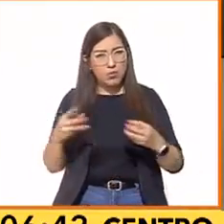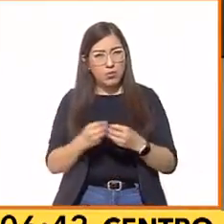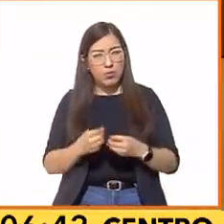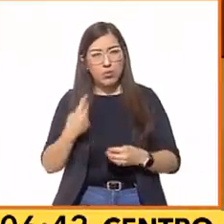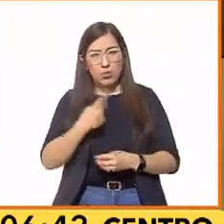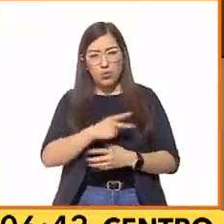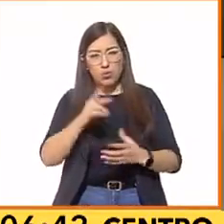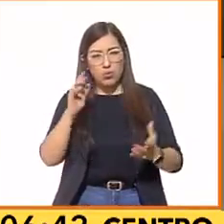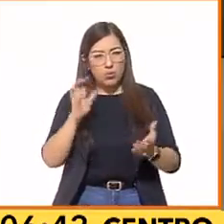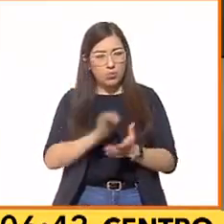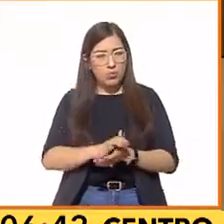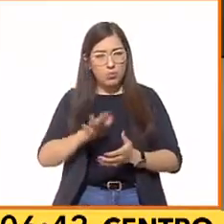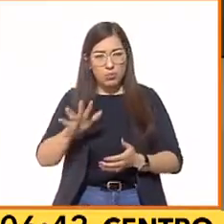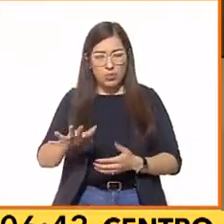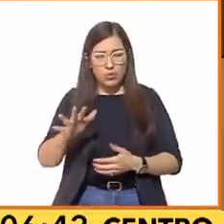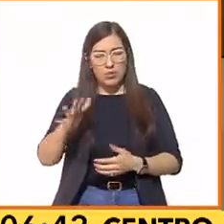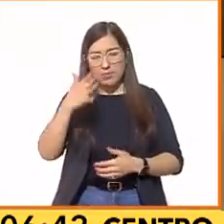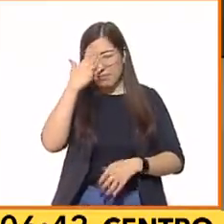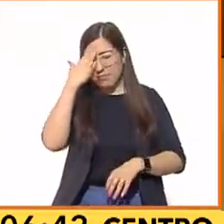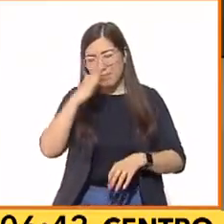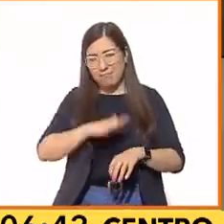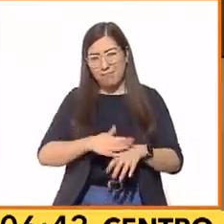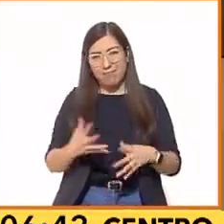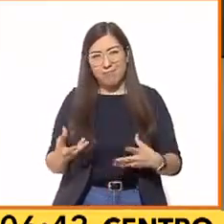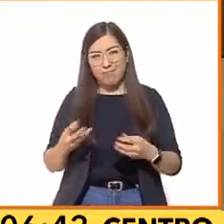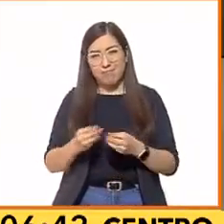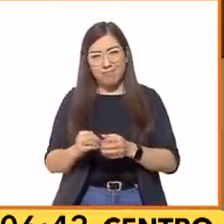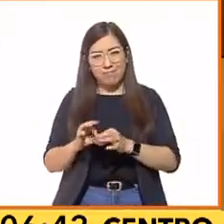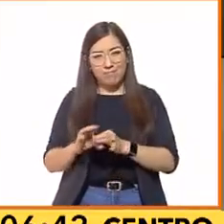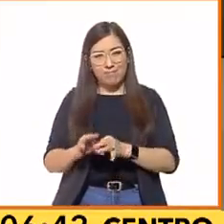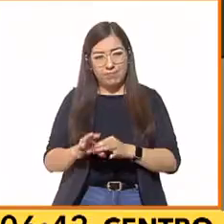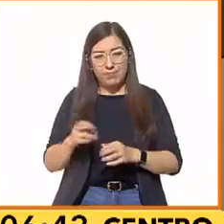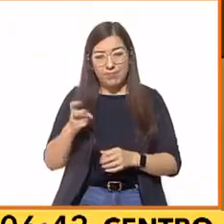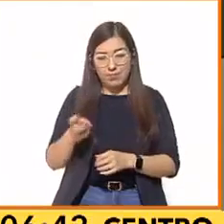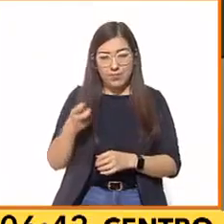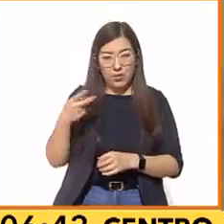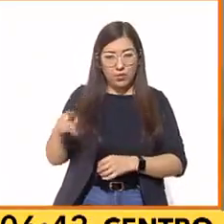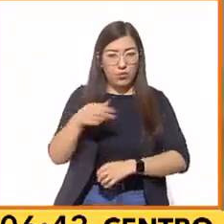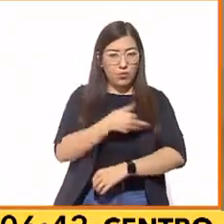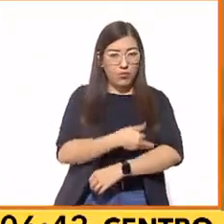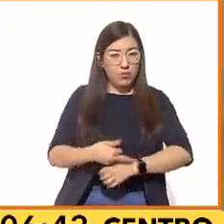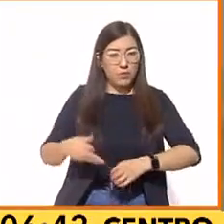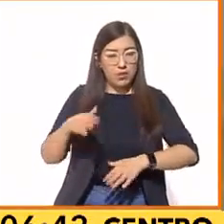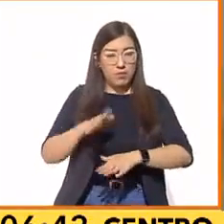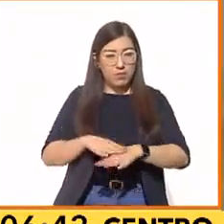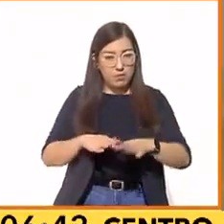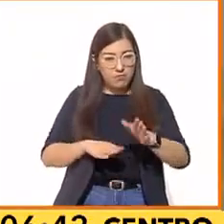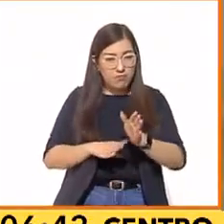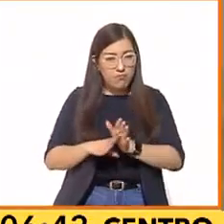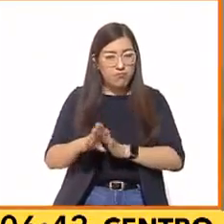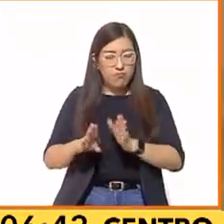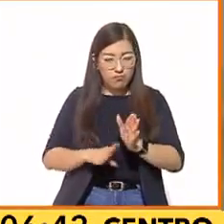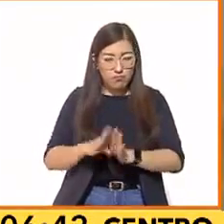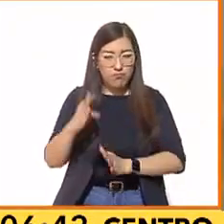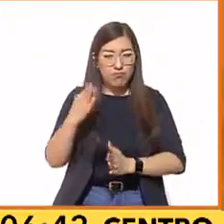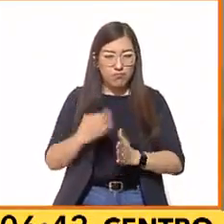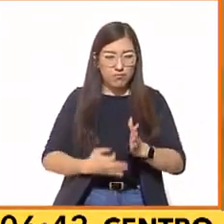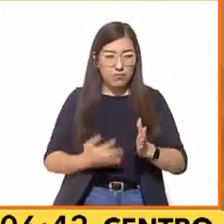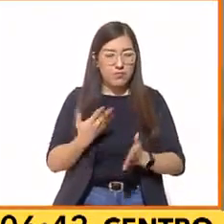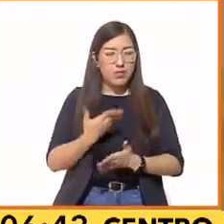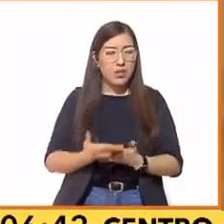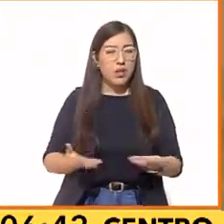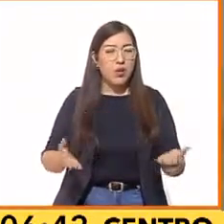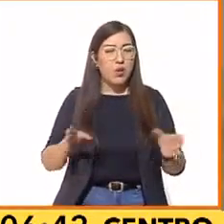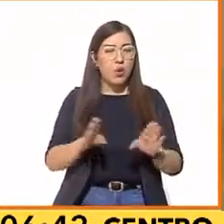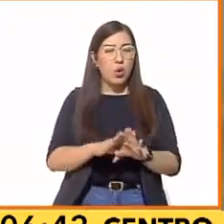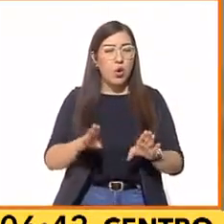de esta mujer fundamental, como bien nos dices, con esta familia que tenía que sacar adelante. Ahora, esta parte de la